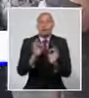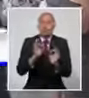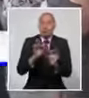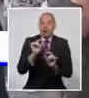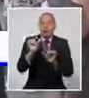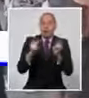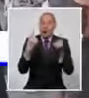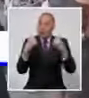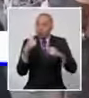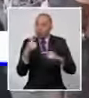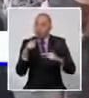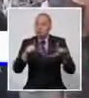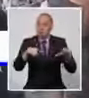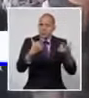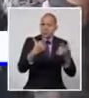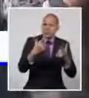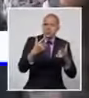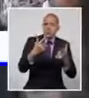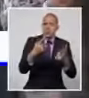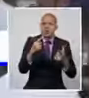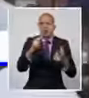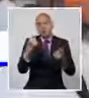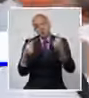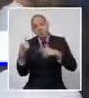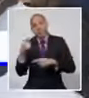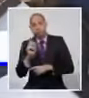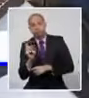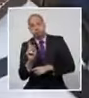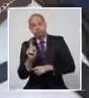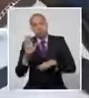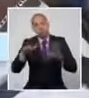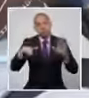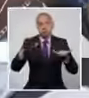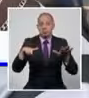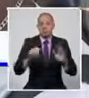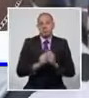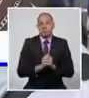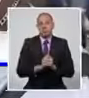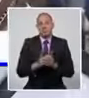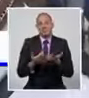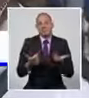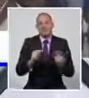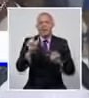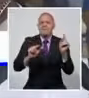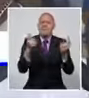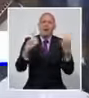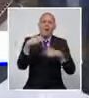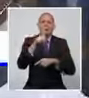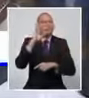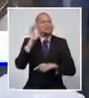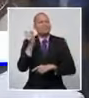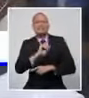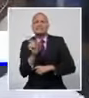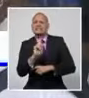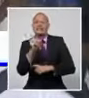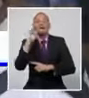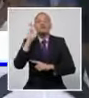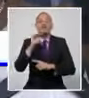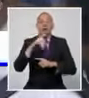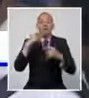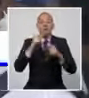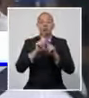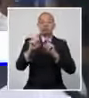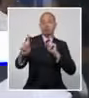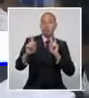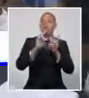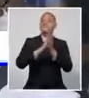eso y hay otras personas que no cumplen, depende de las personas. No comprenden de que hay que mantener una distancia de un metro y medio, hasta de dos,